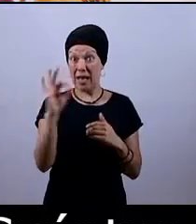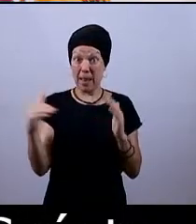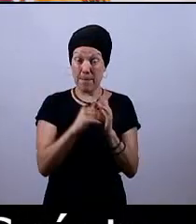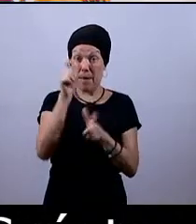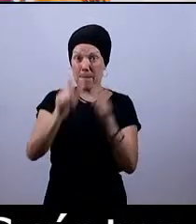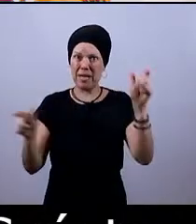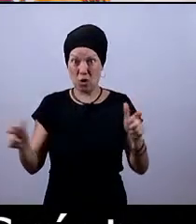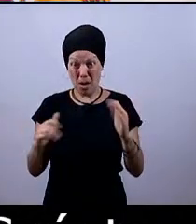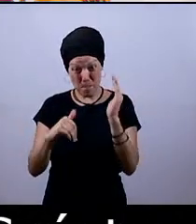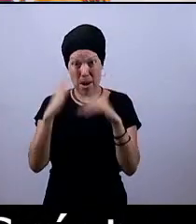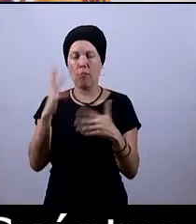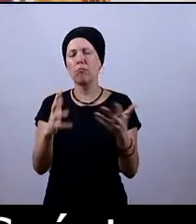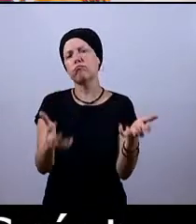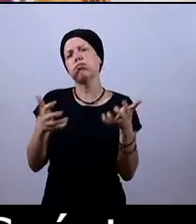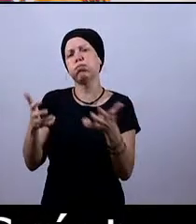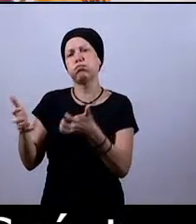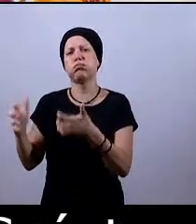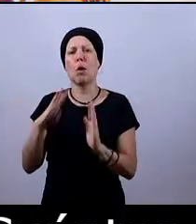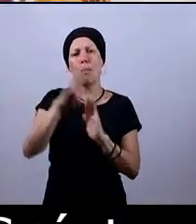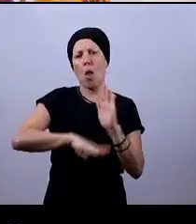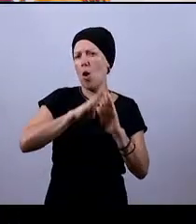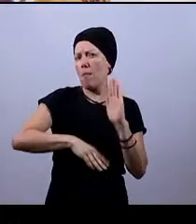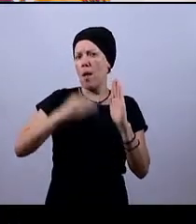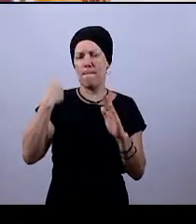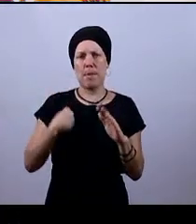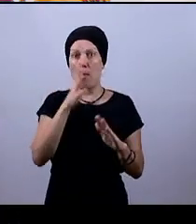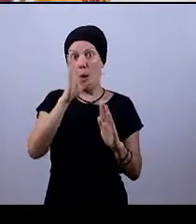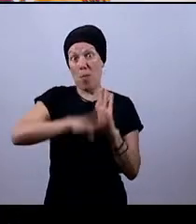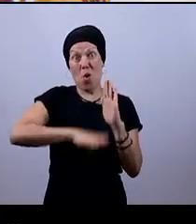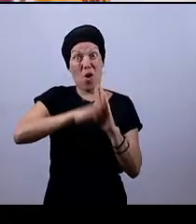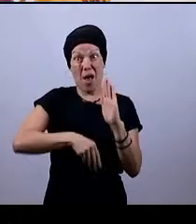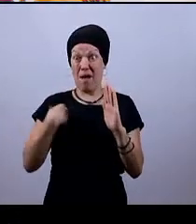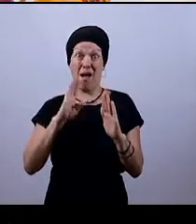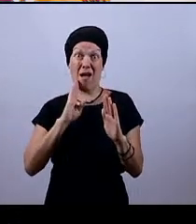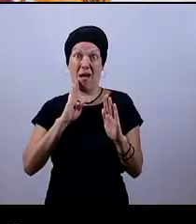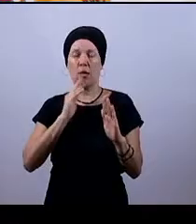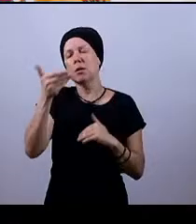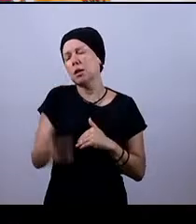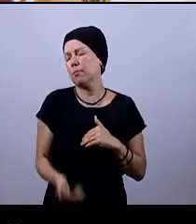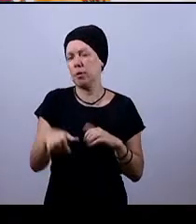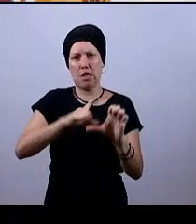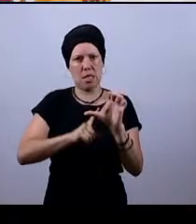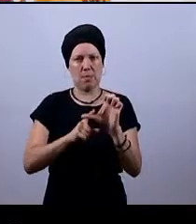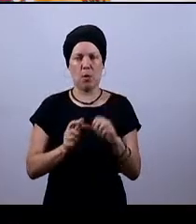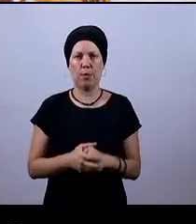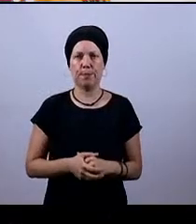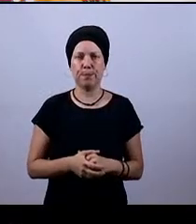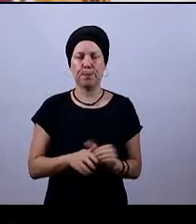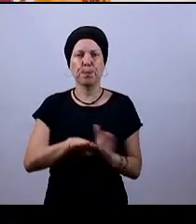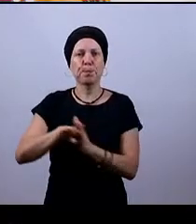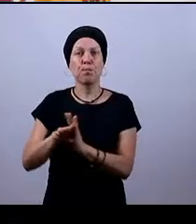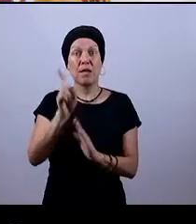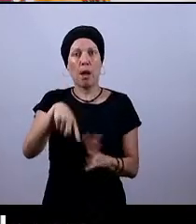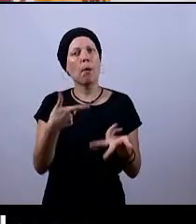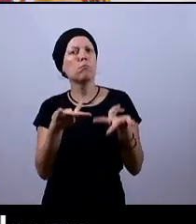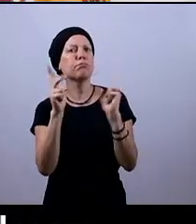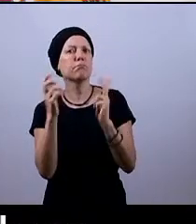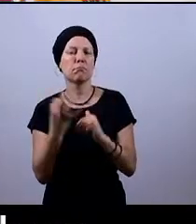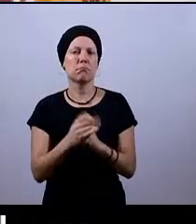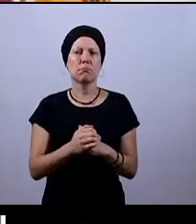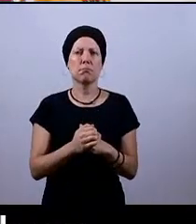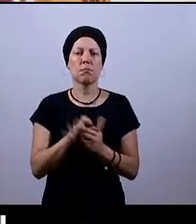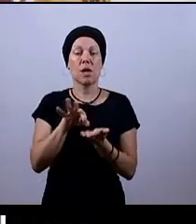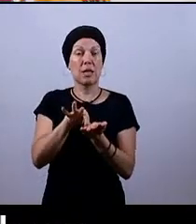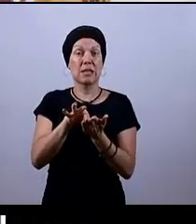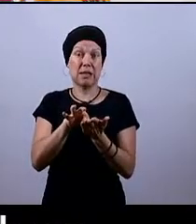se beneficiarán de estos programas tan importantes en Extremadura. También hemos autorizado al